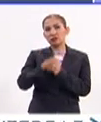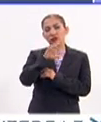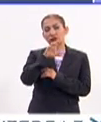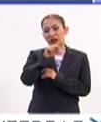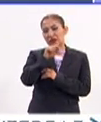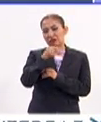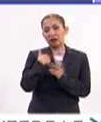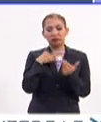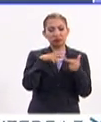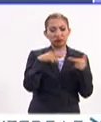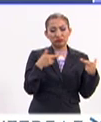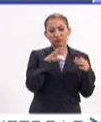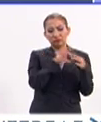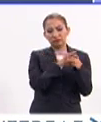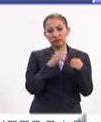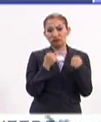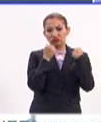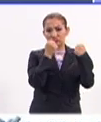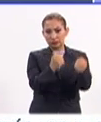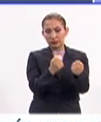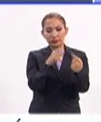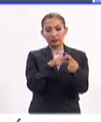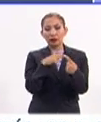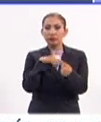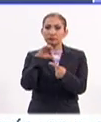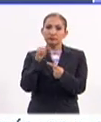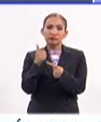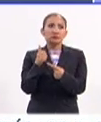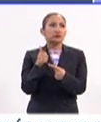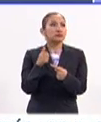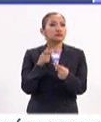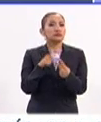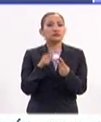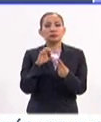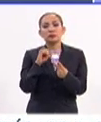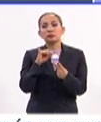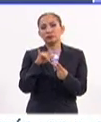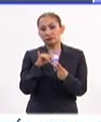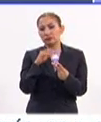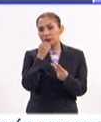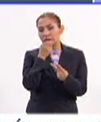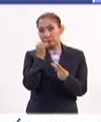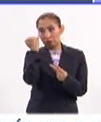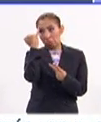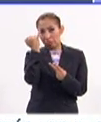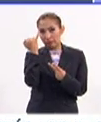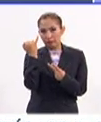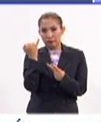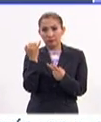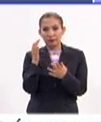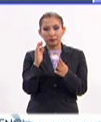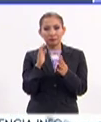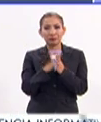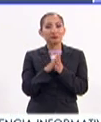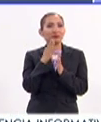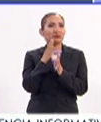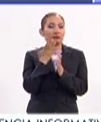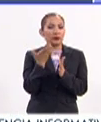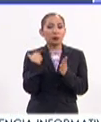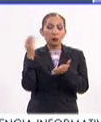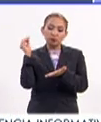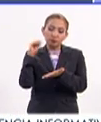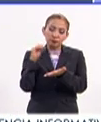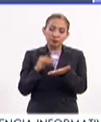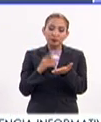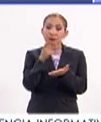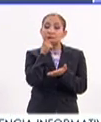la relación con el poder. Y entre otras cosas, pues Cosío Villegas inventó, bueno, más bien